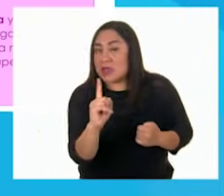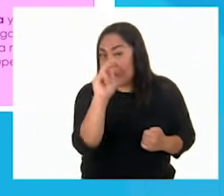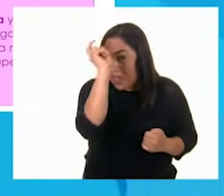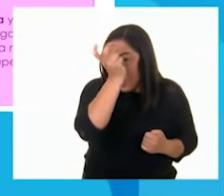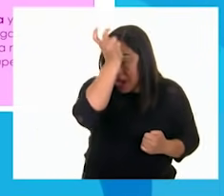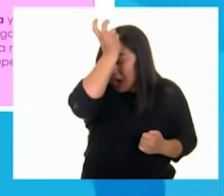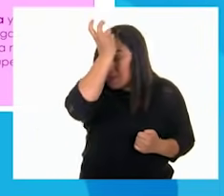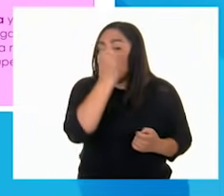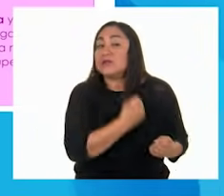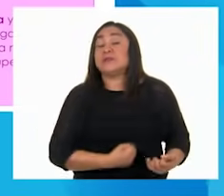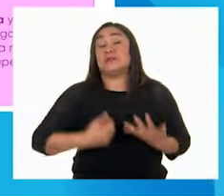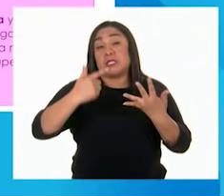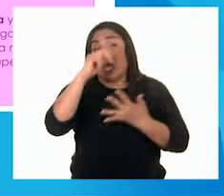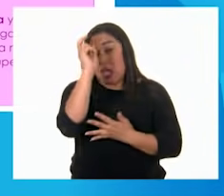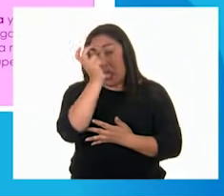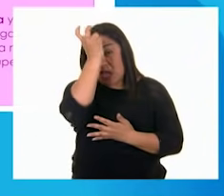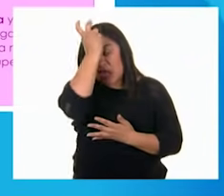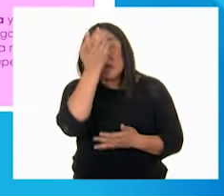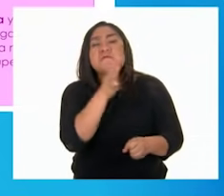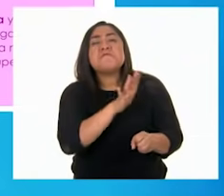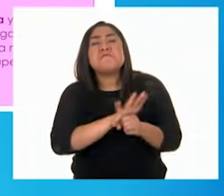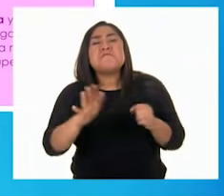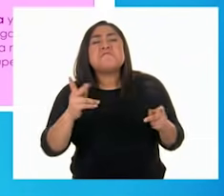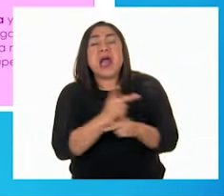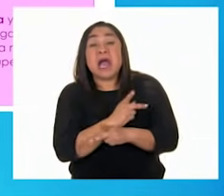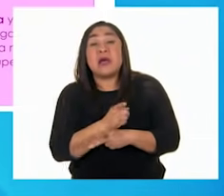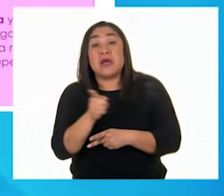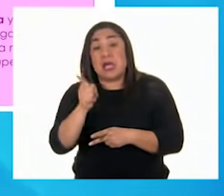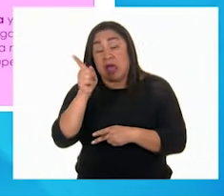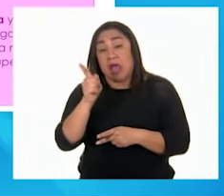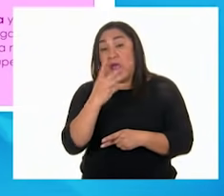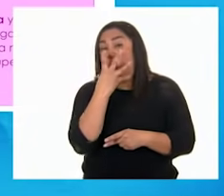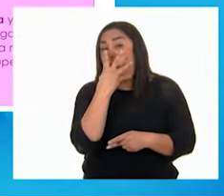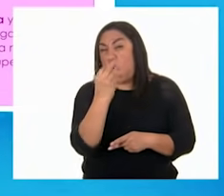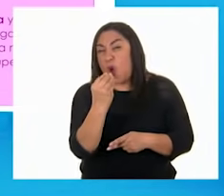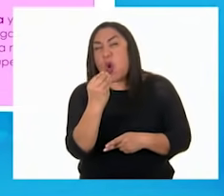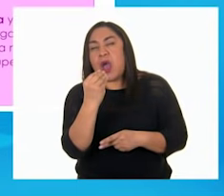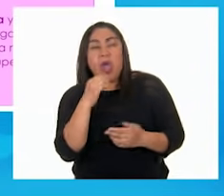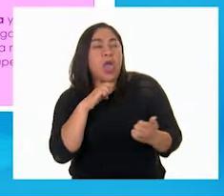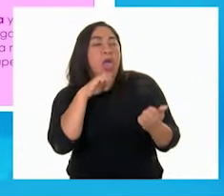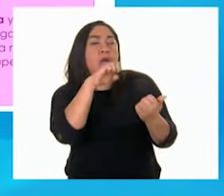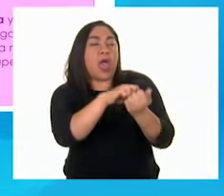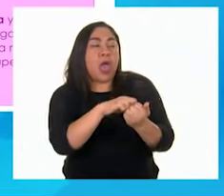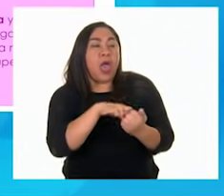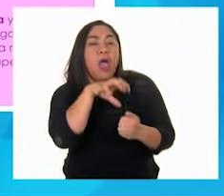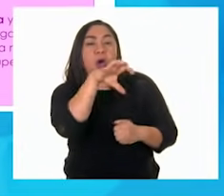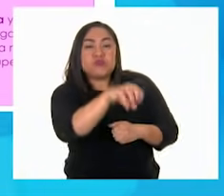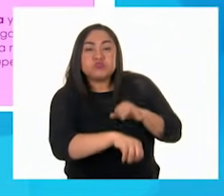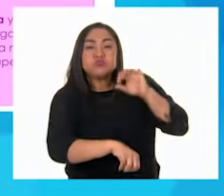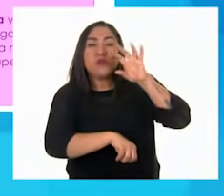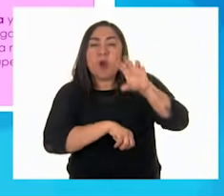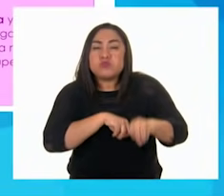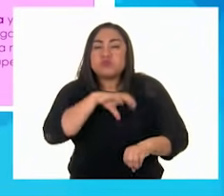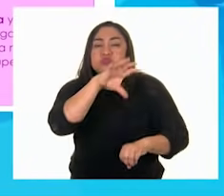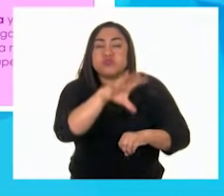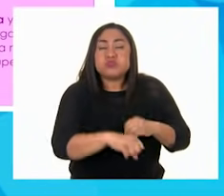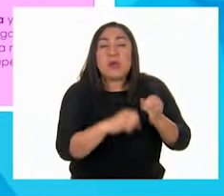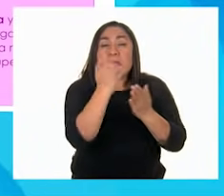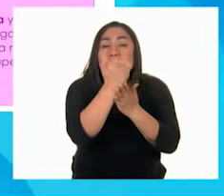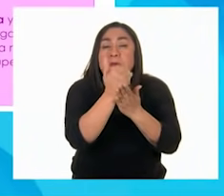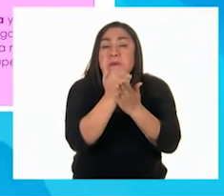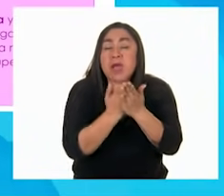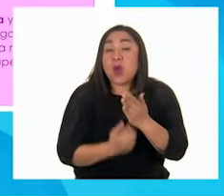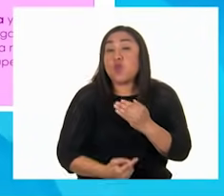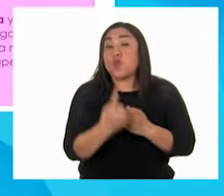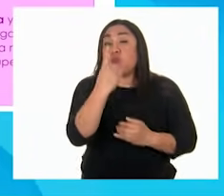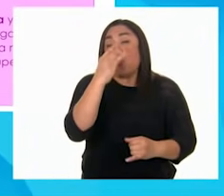cabritas. Su problema es que el lobo las engaña y devora una a una, menos a la más chiquita. Pero la mamá lo